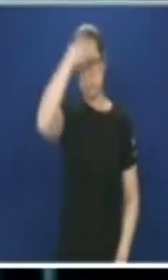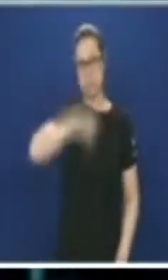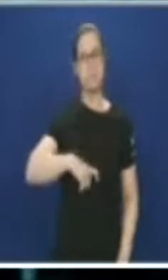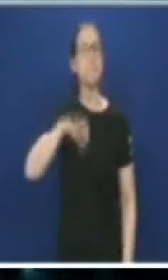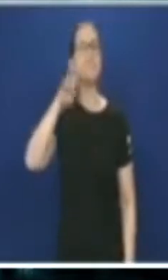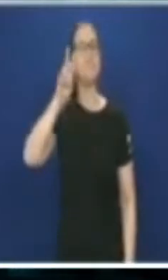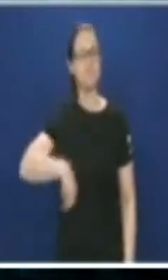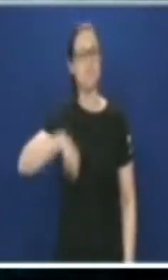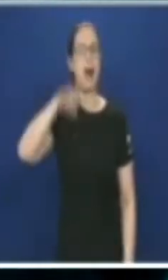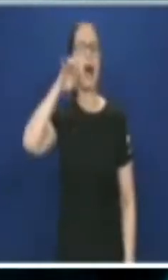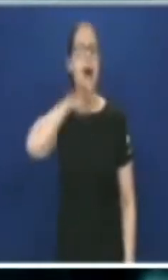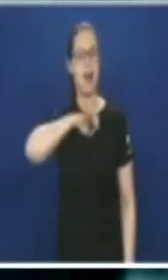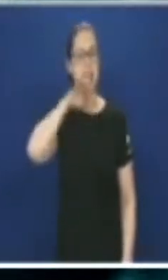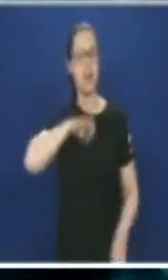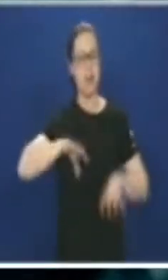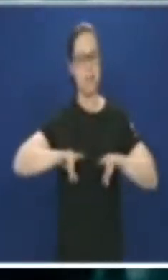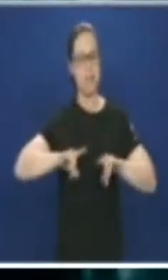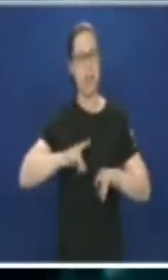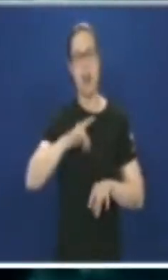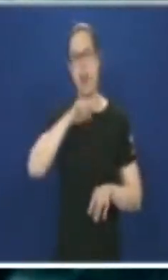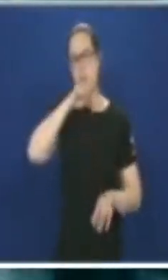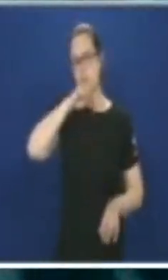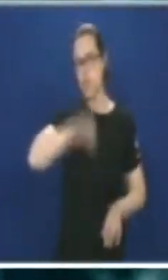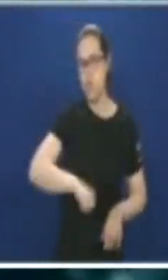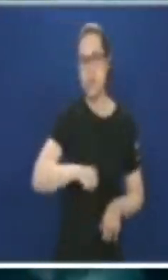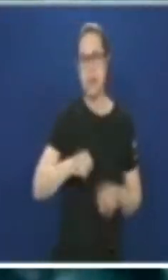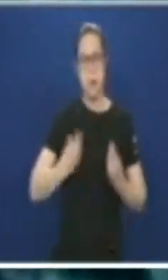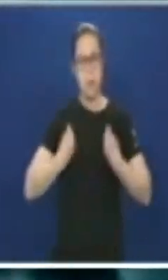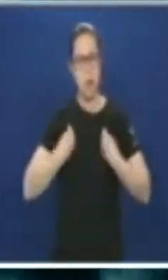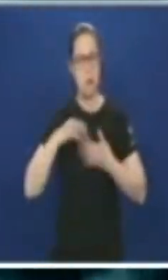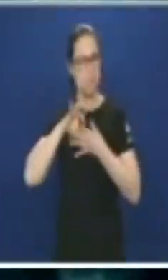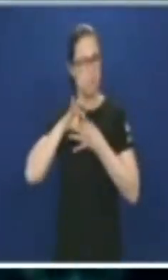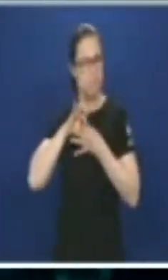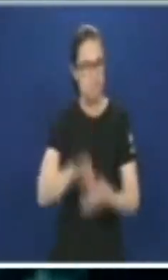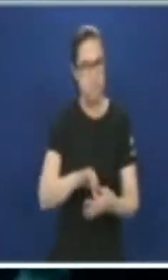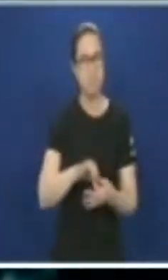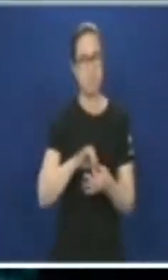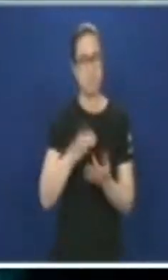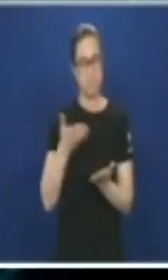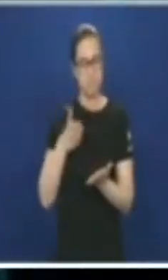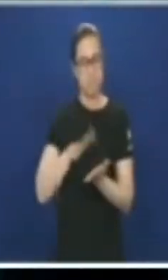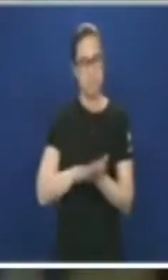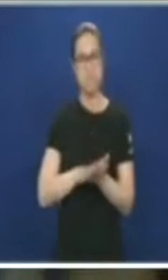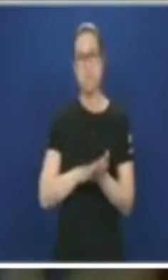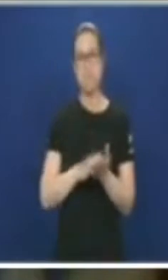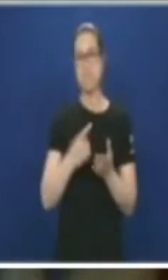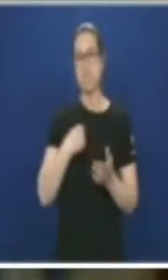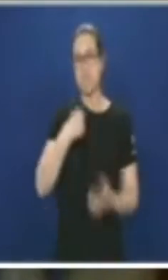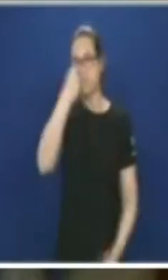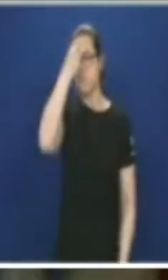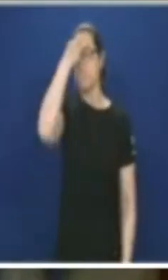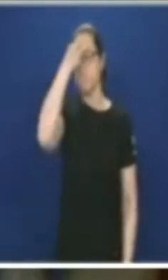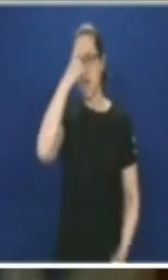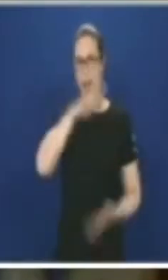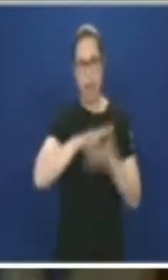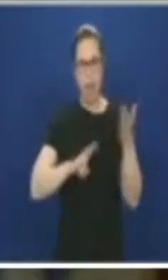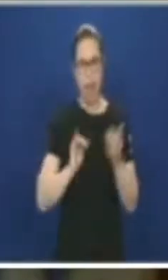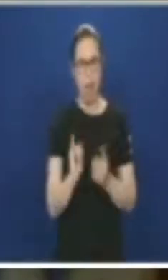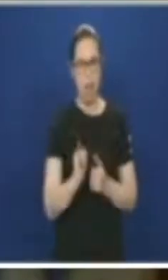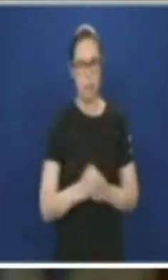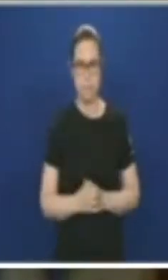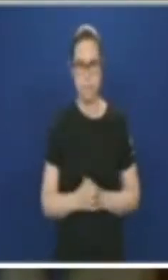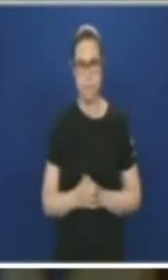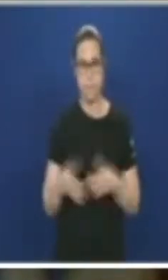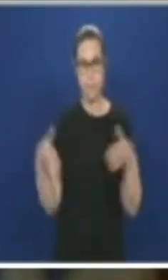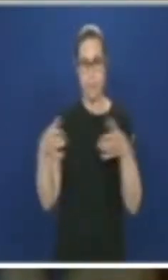gallego que ama su tierra, que quiere vivir para ella y que morirá con su nombre en los labios. Y el compromiso político de él está